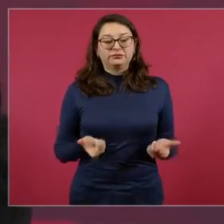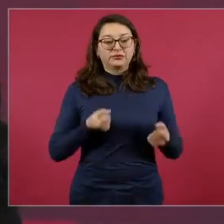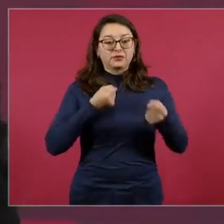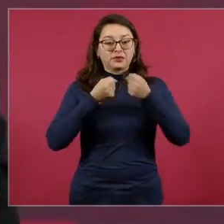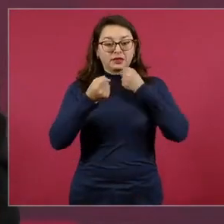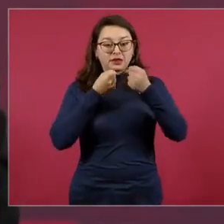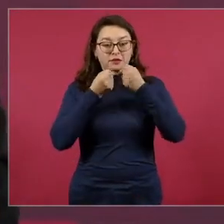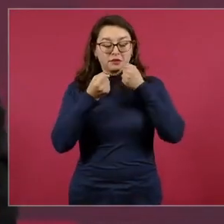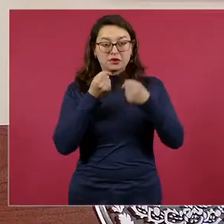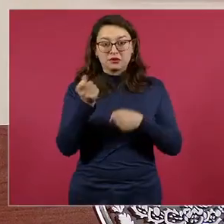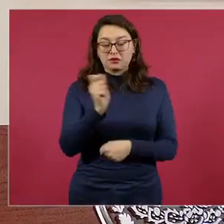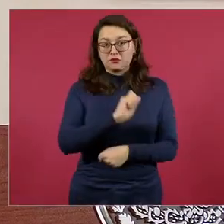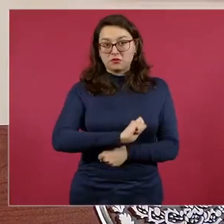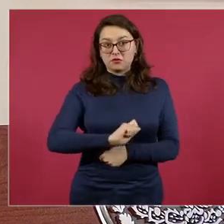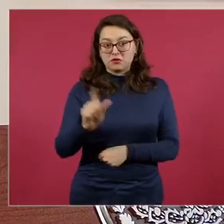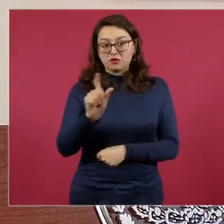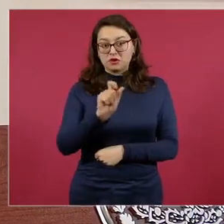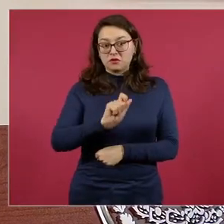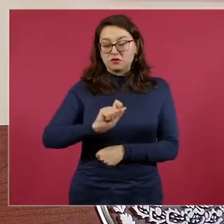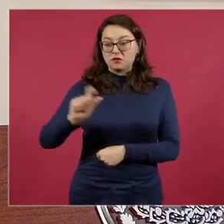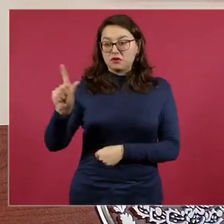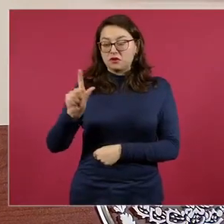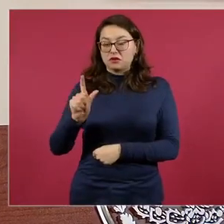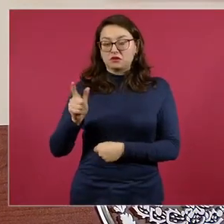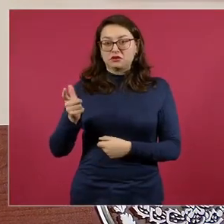en el teleprompter,